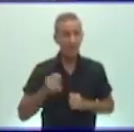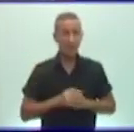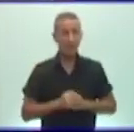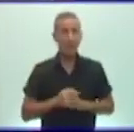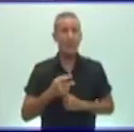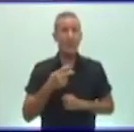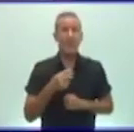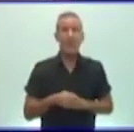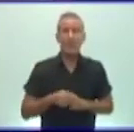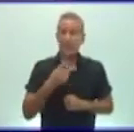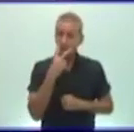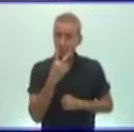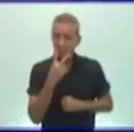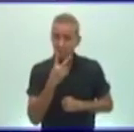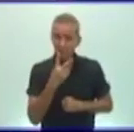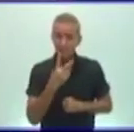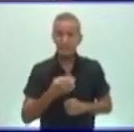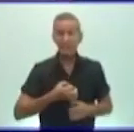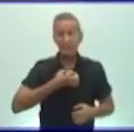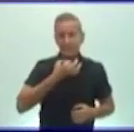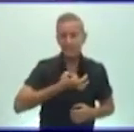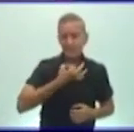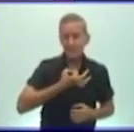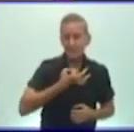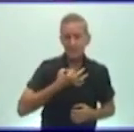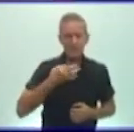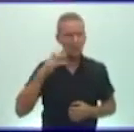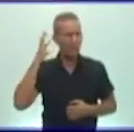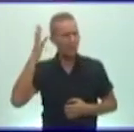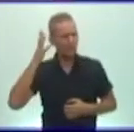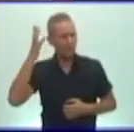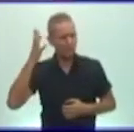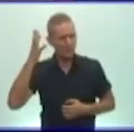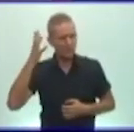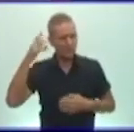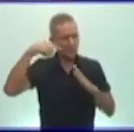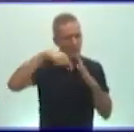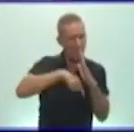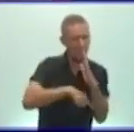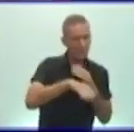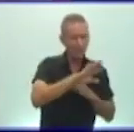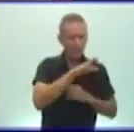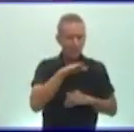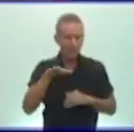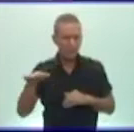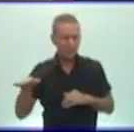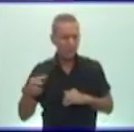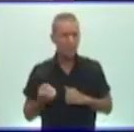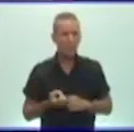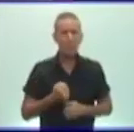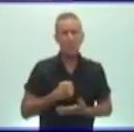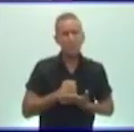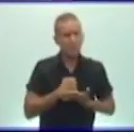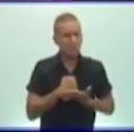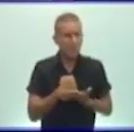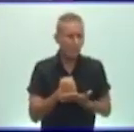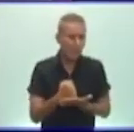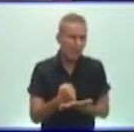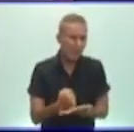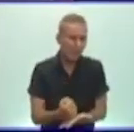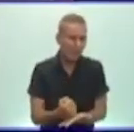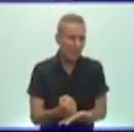caso les piden describir cómo se imaginan el fondo del mar. Pudieran estar apoyándose en su